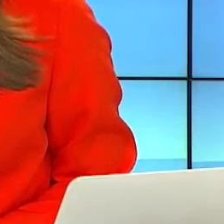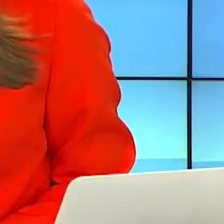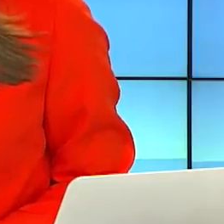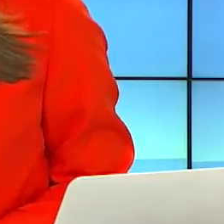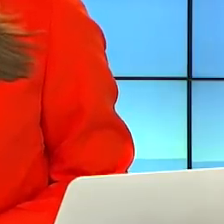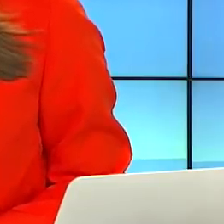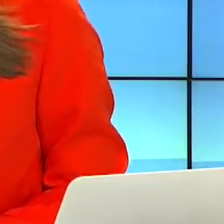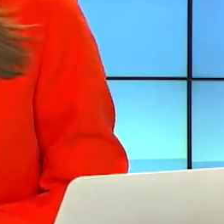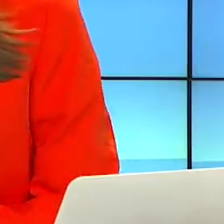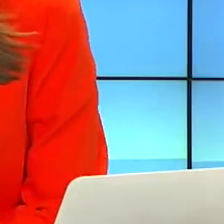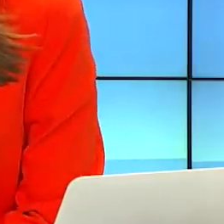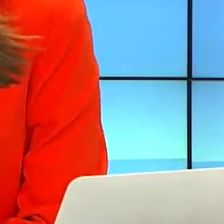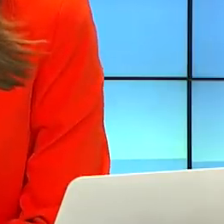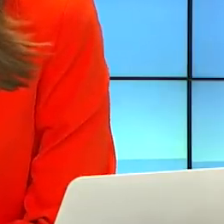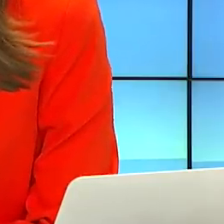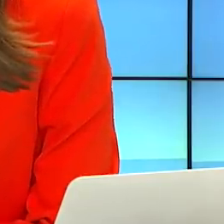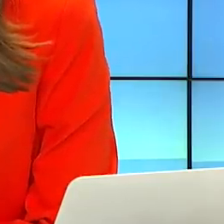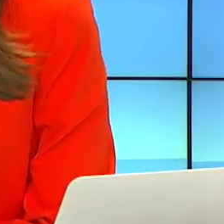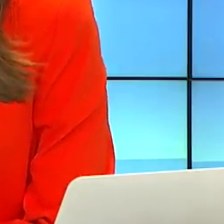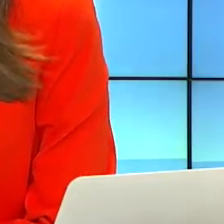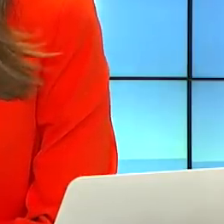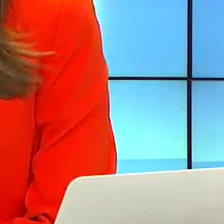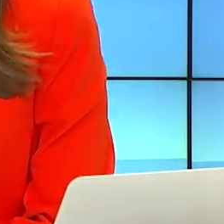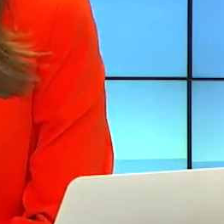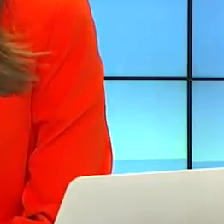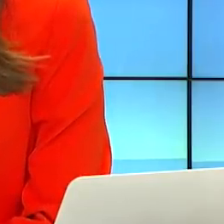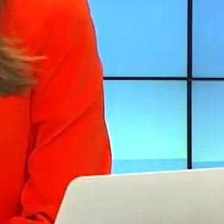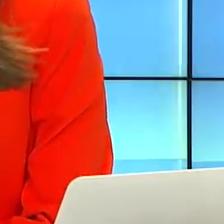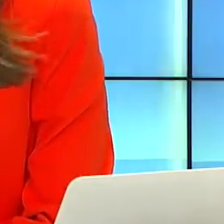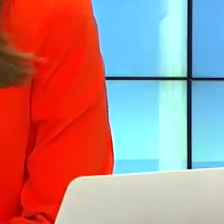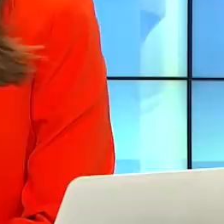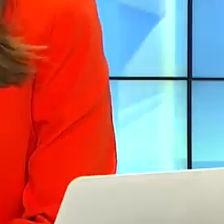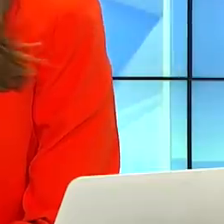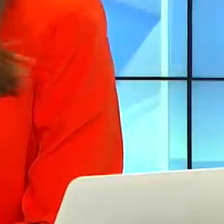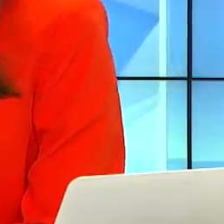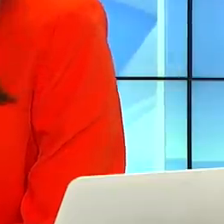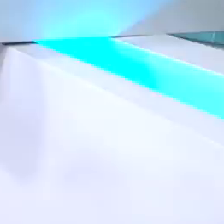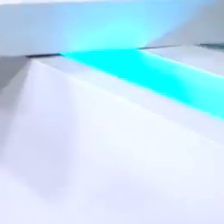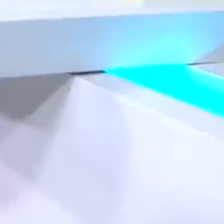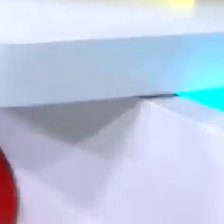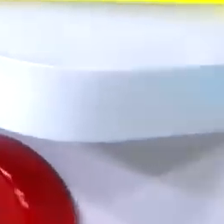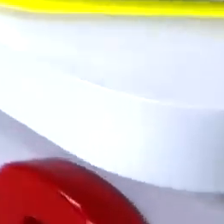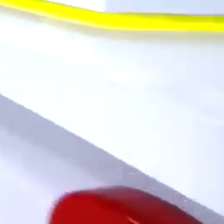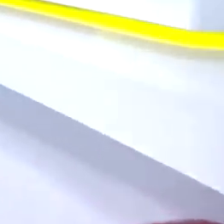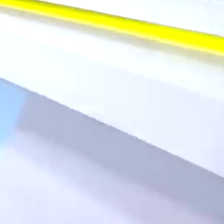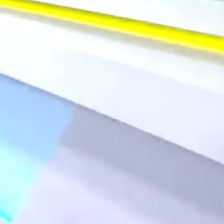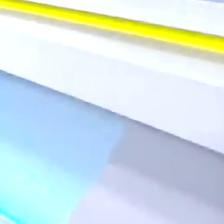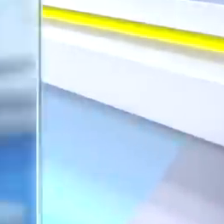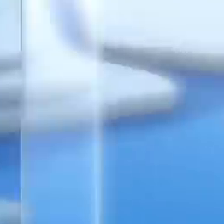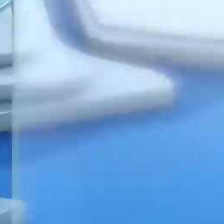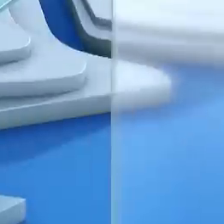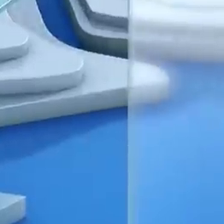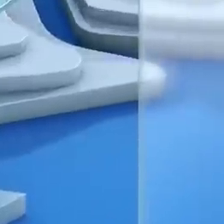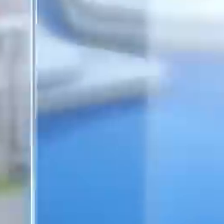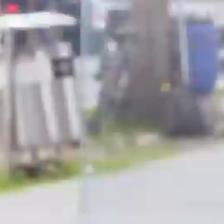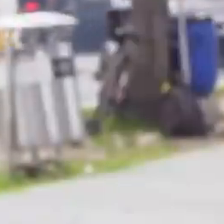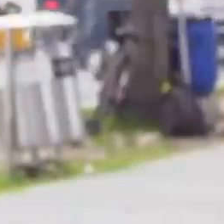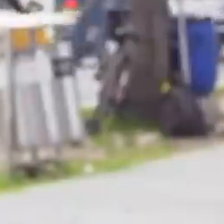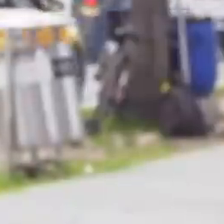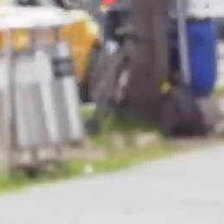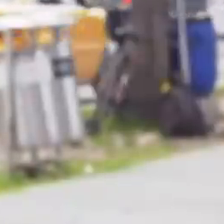familias que piden ayuda en medio de la pandemia. Steve Luengas habló con las familias afectadas. Steve, muy buenas tardes.